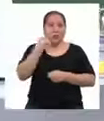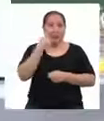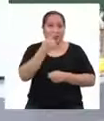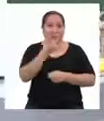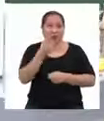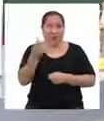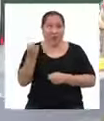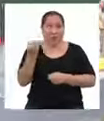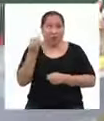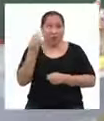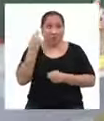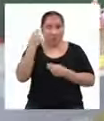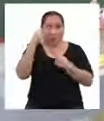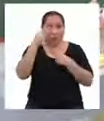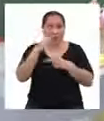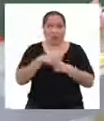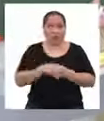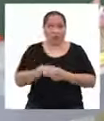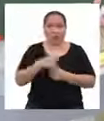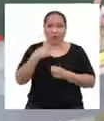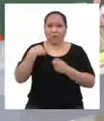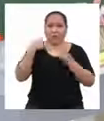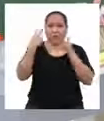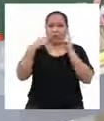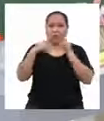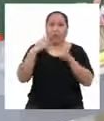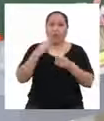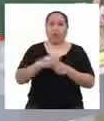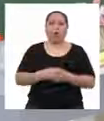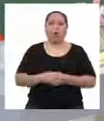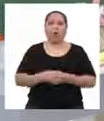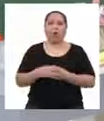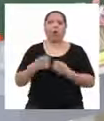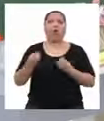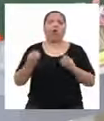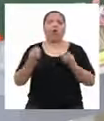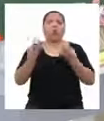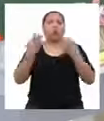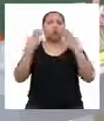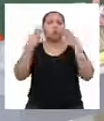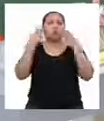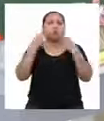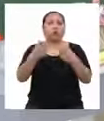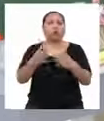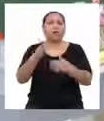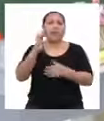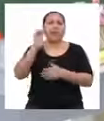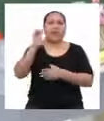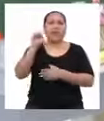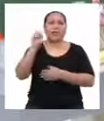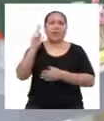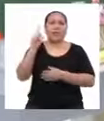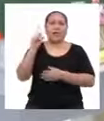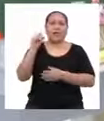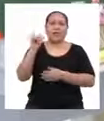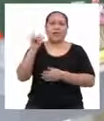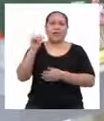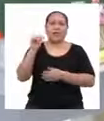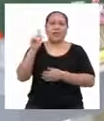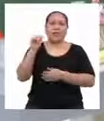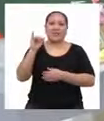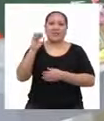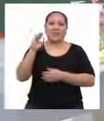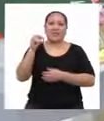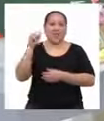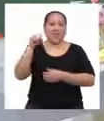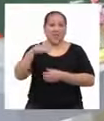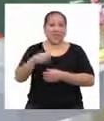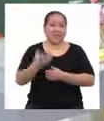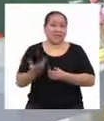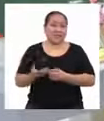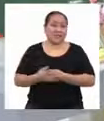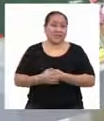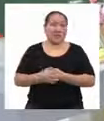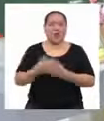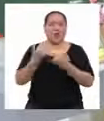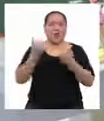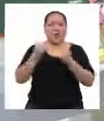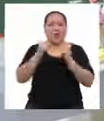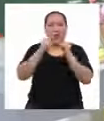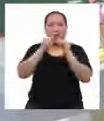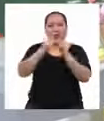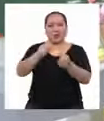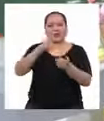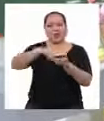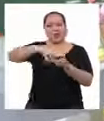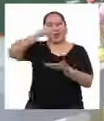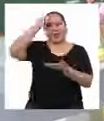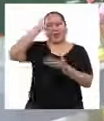noticias? ¿Notaron cuán presente está la estadística en ellas? Hoy seguiremos aprendiendo acerca